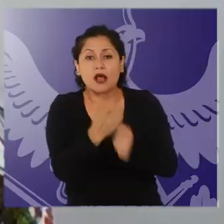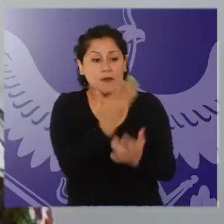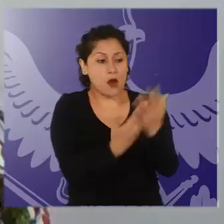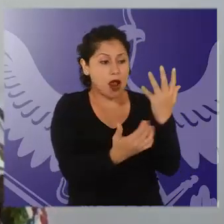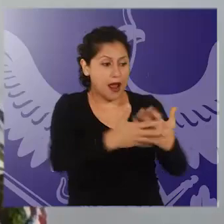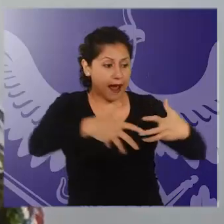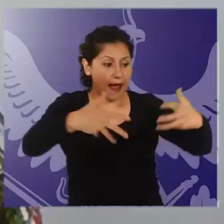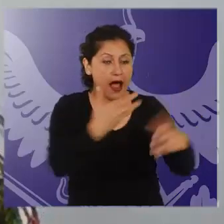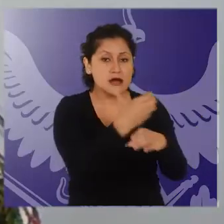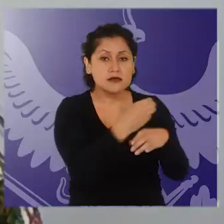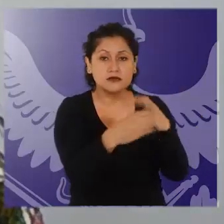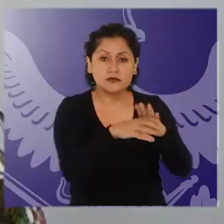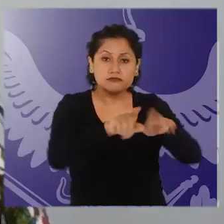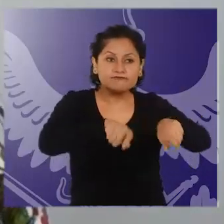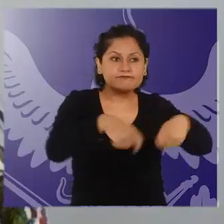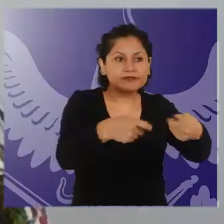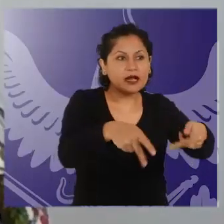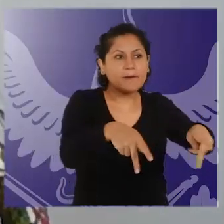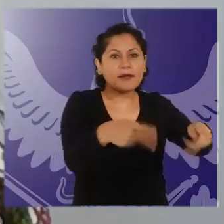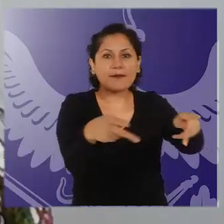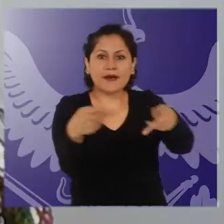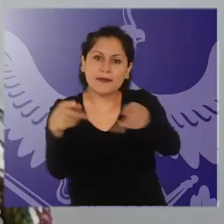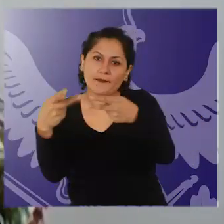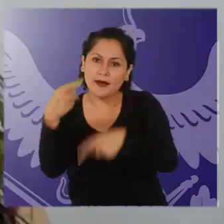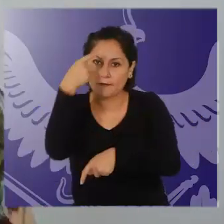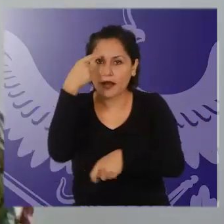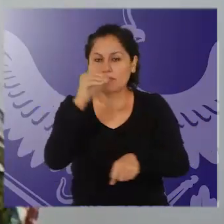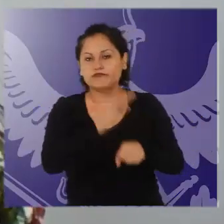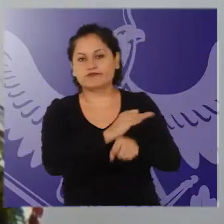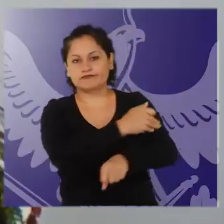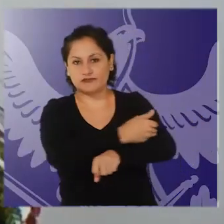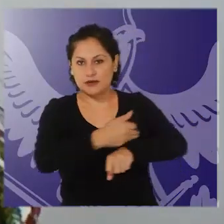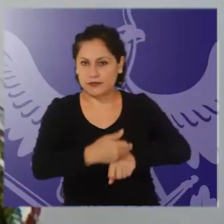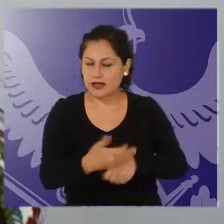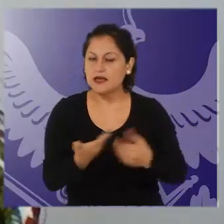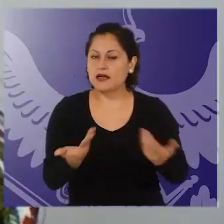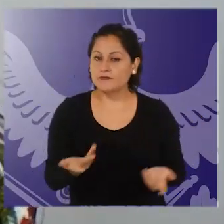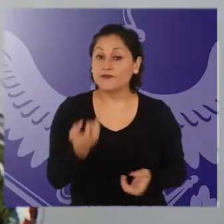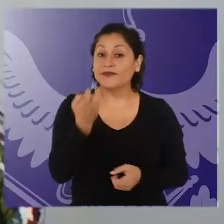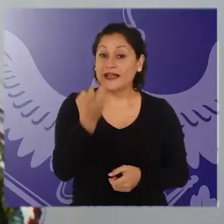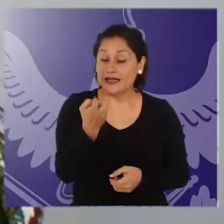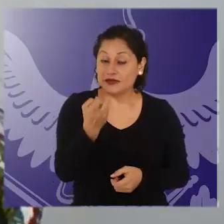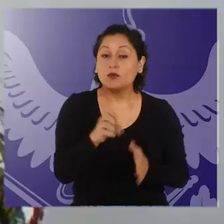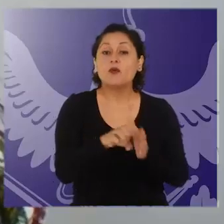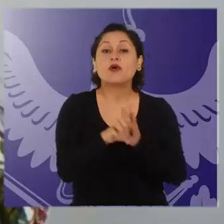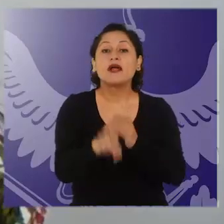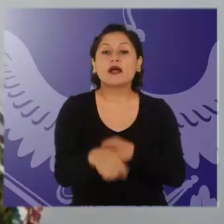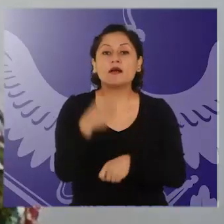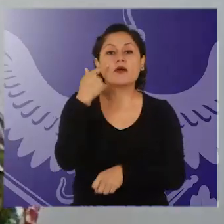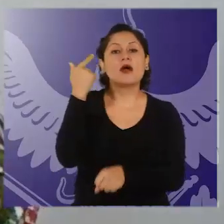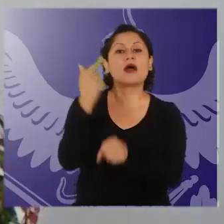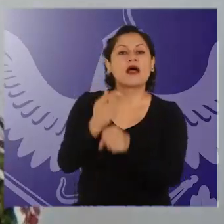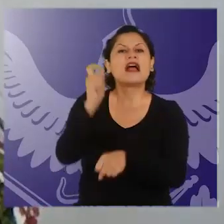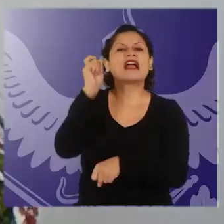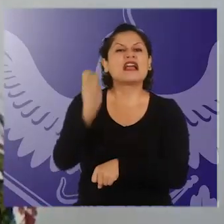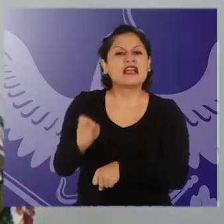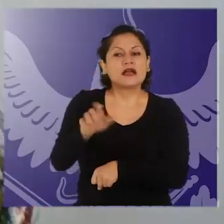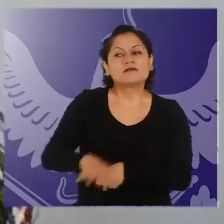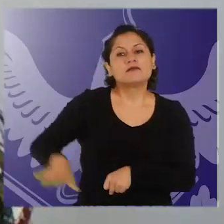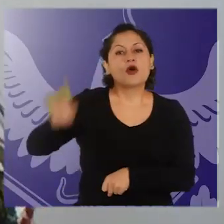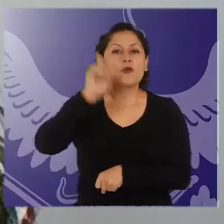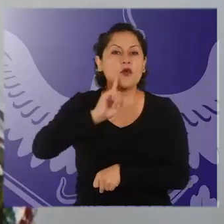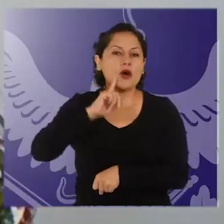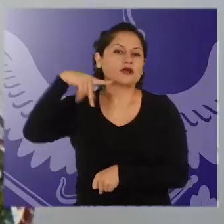vendiendo lo mismo que producimos para poder salir adelante con nuestras familias. Sobre todo, esto se ve reflejado